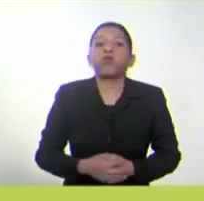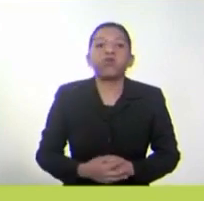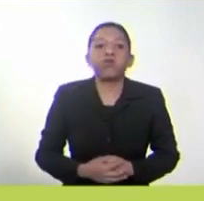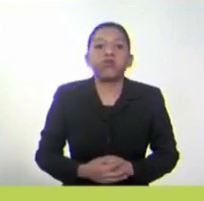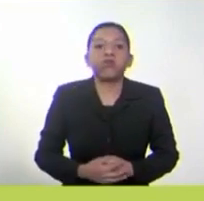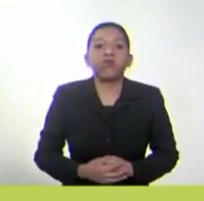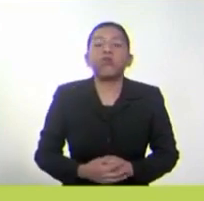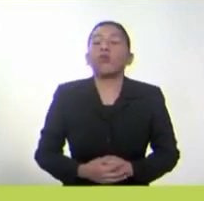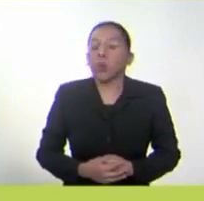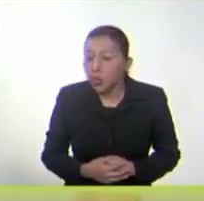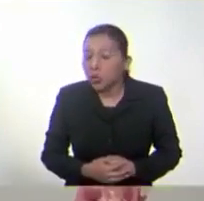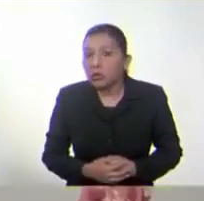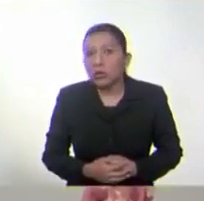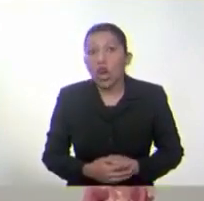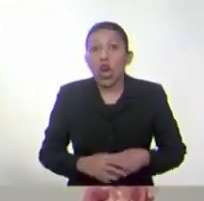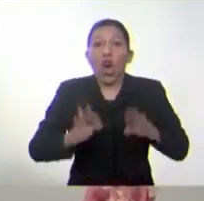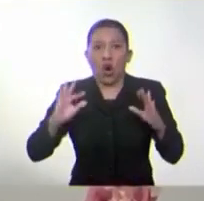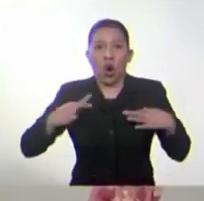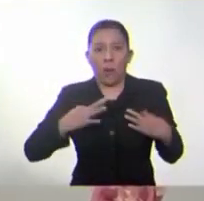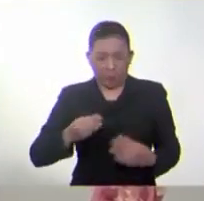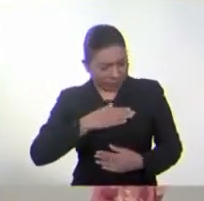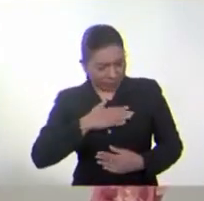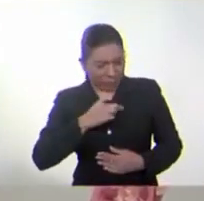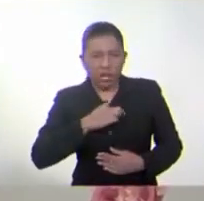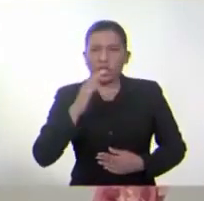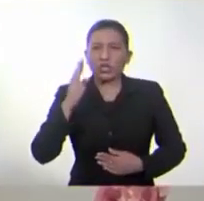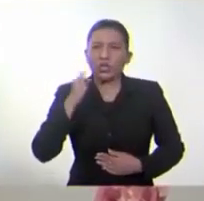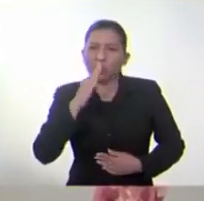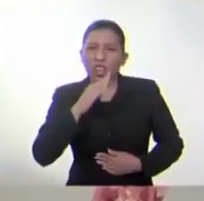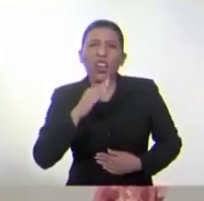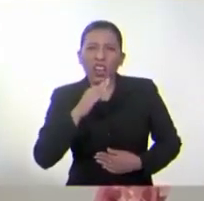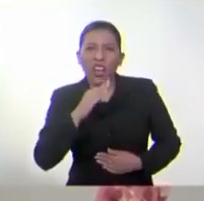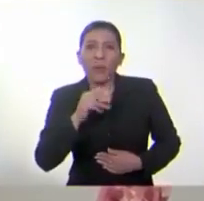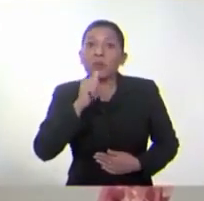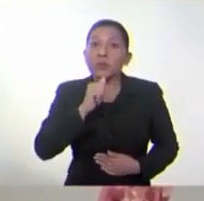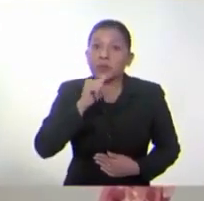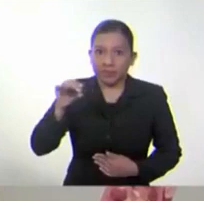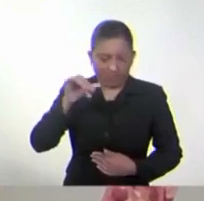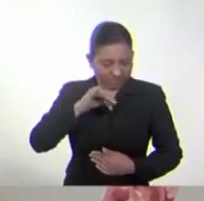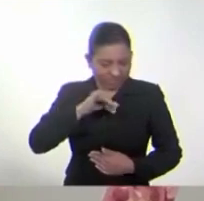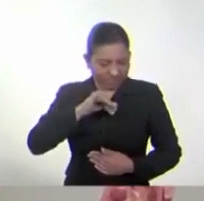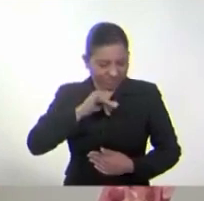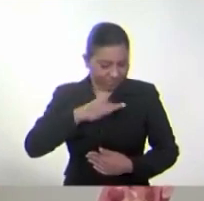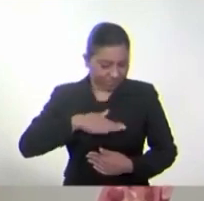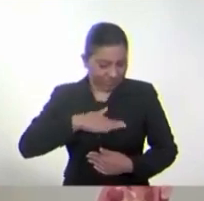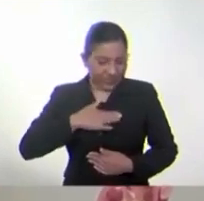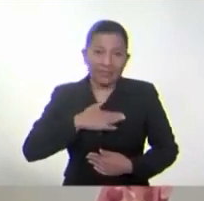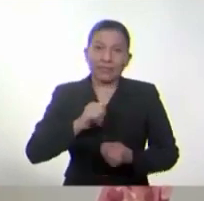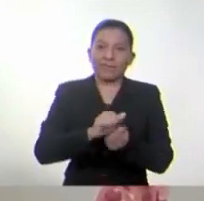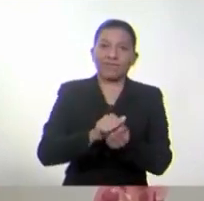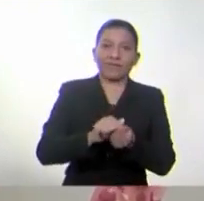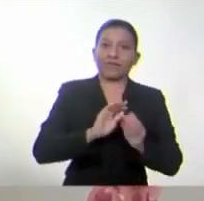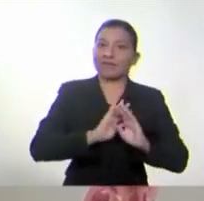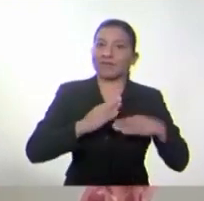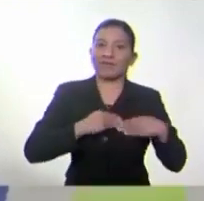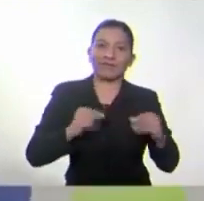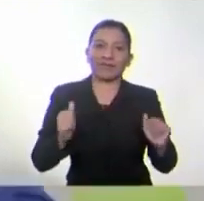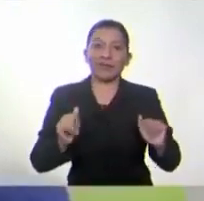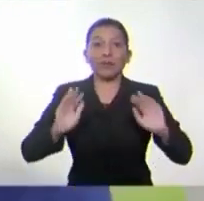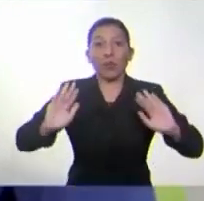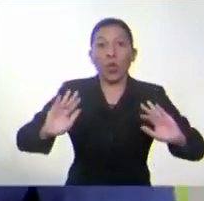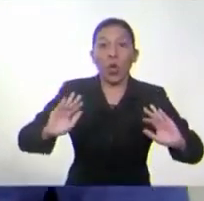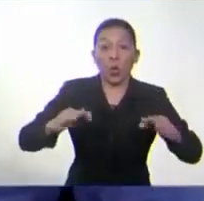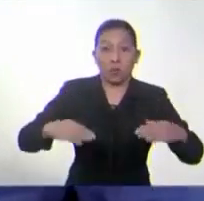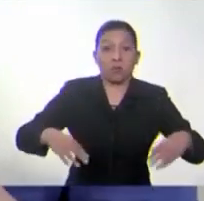utilizaba como un quitamanchas y podía emplearse para curtir las pieles, que eran muy importantes en la época.